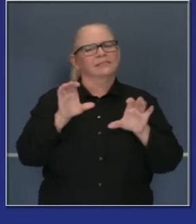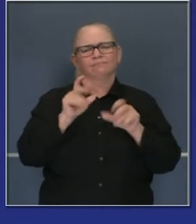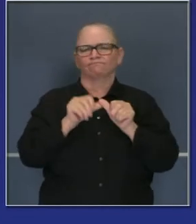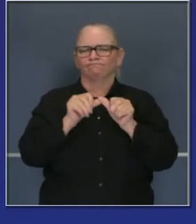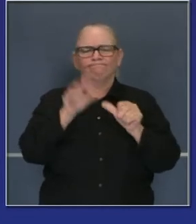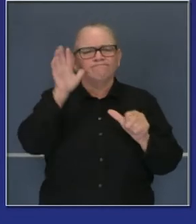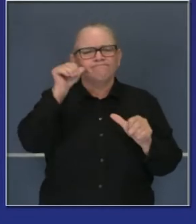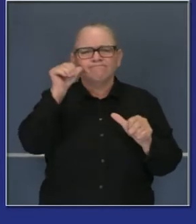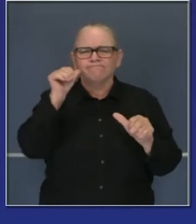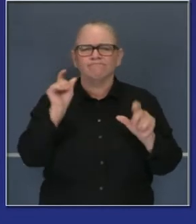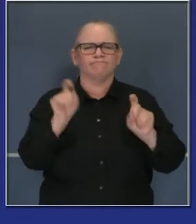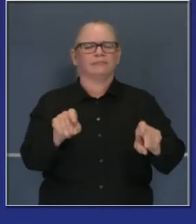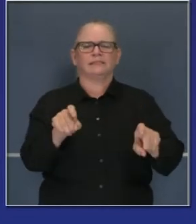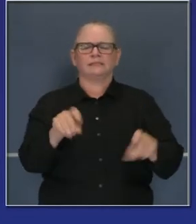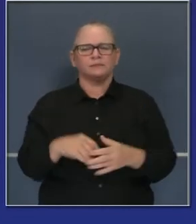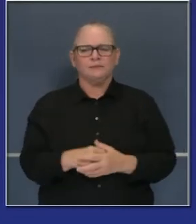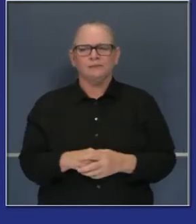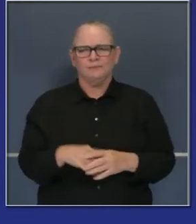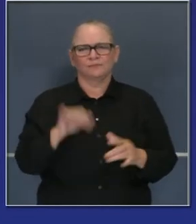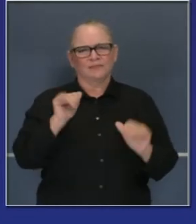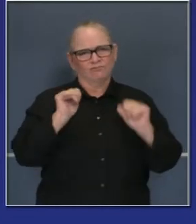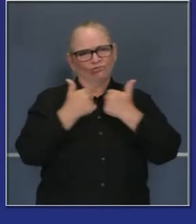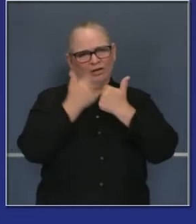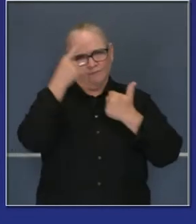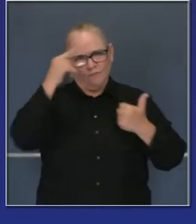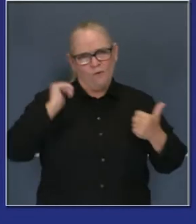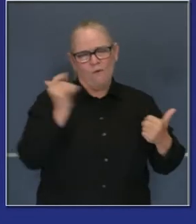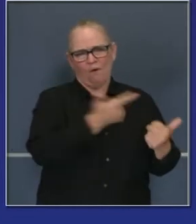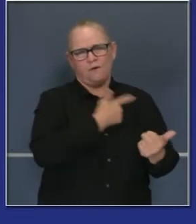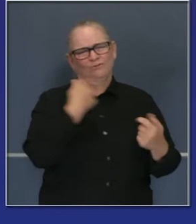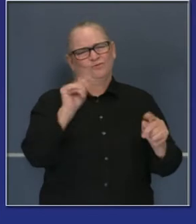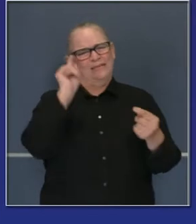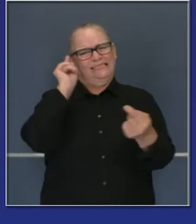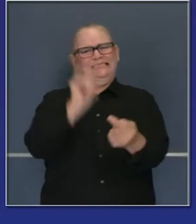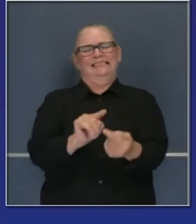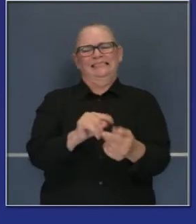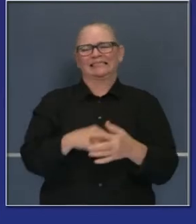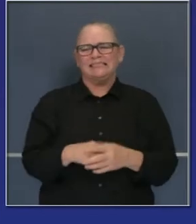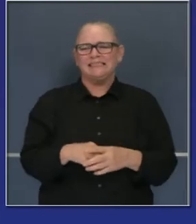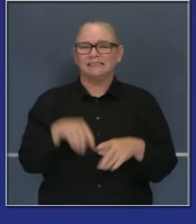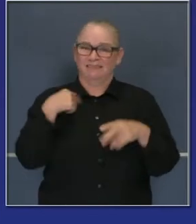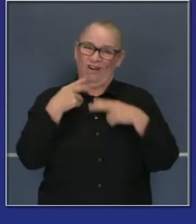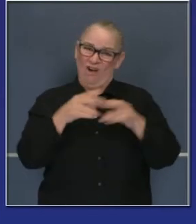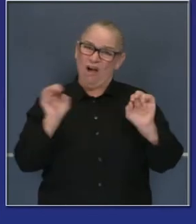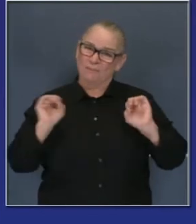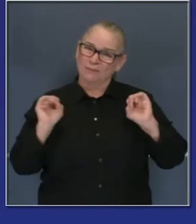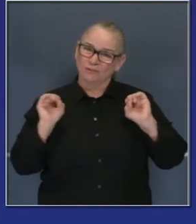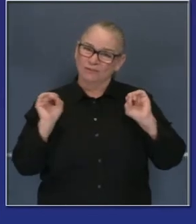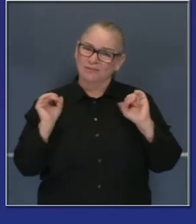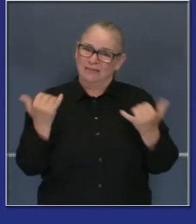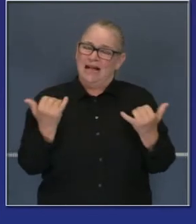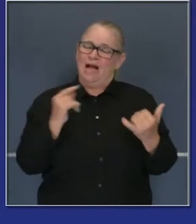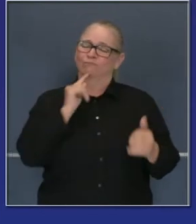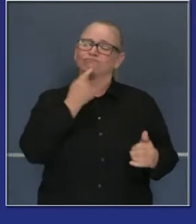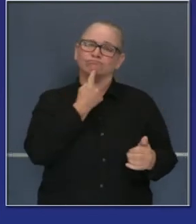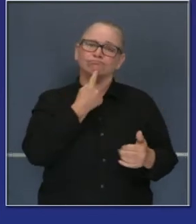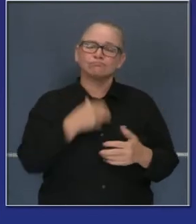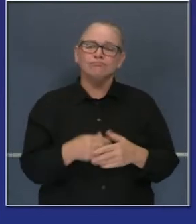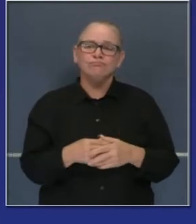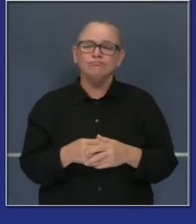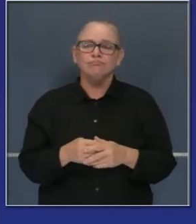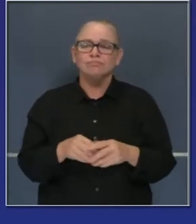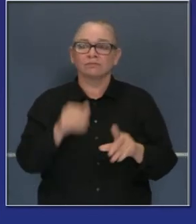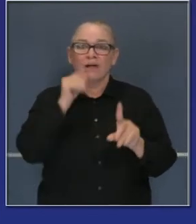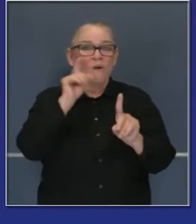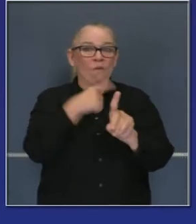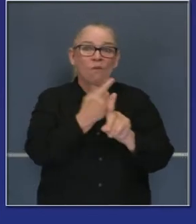resiste para poder resolver estos retos y en esta crisis esta emergencia que estamos enfrentando no solamente como estado